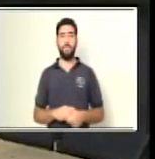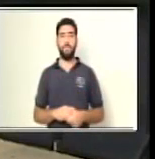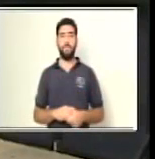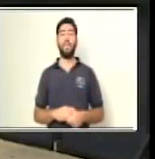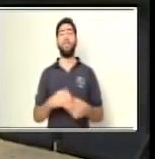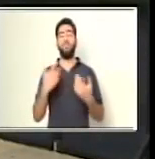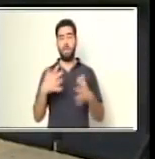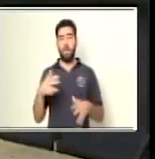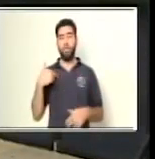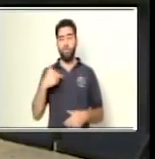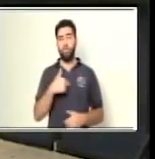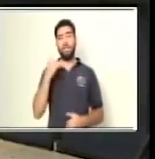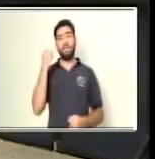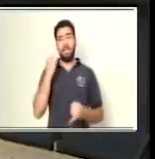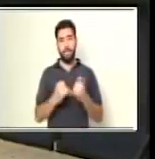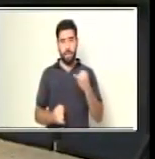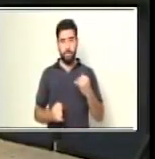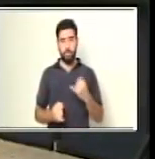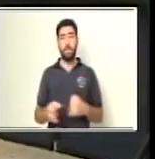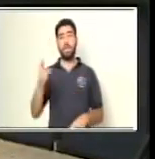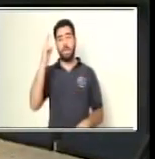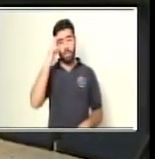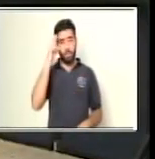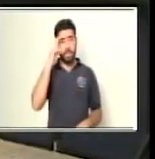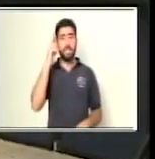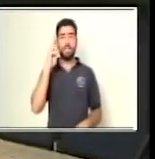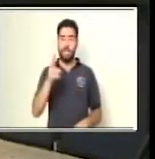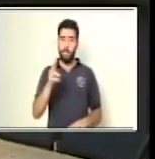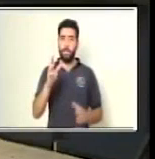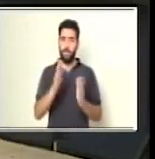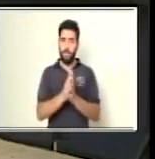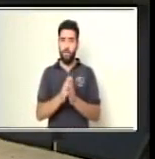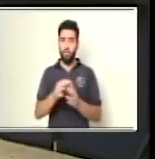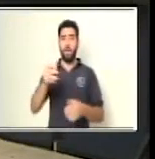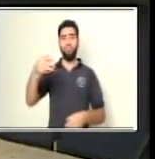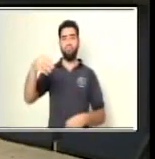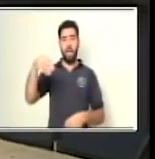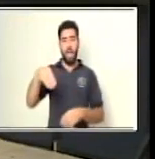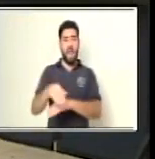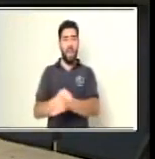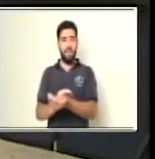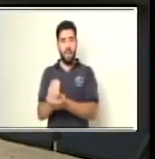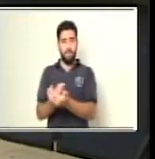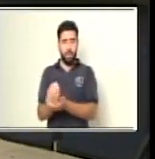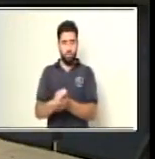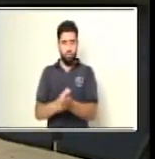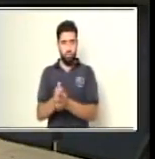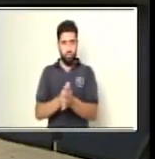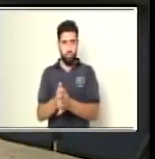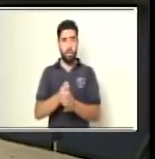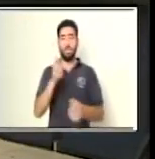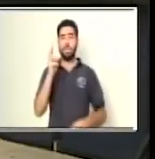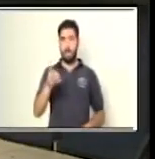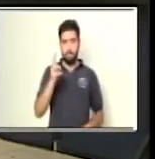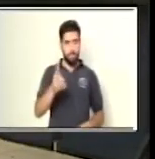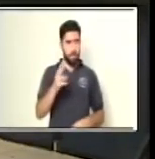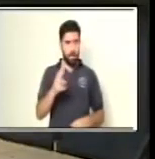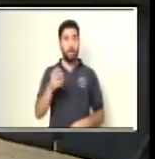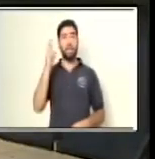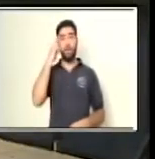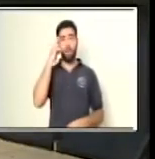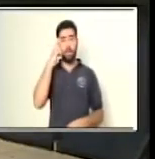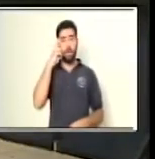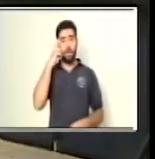Es así como hemos finalizado. Te recuerdo siempre, por favor, lavar tus manos con abundante agua y jabón y